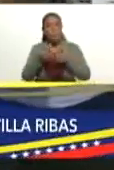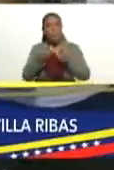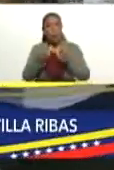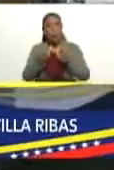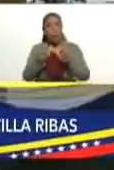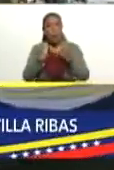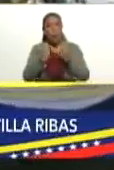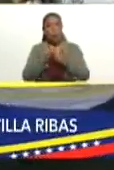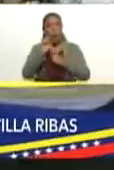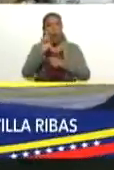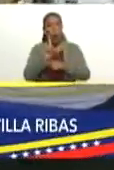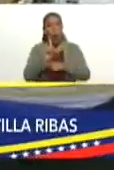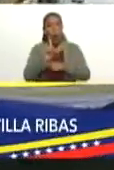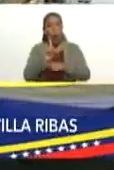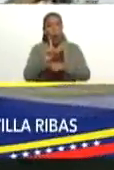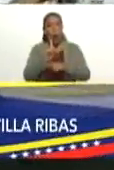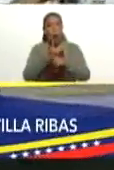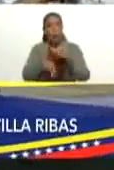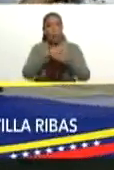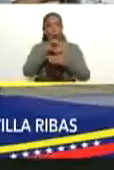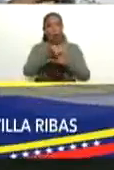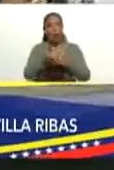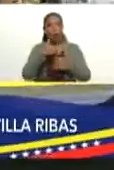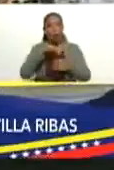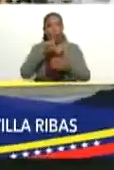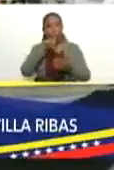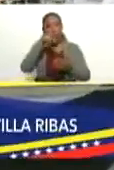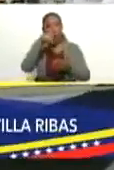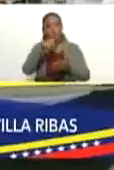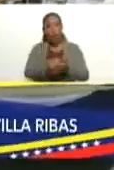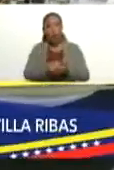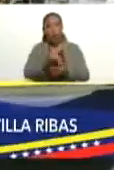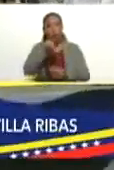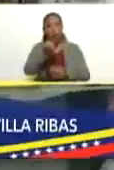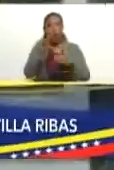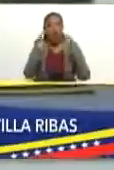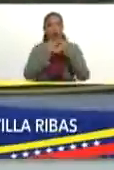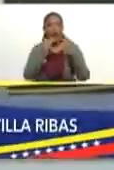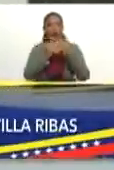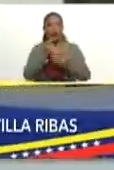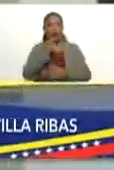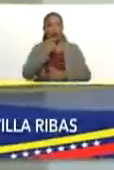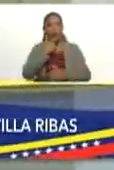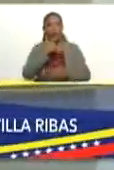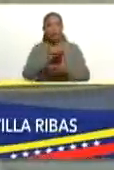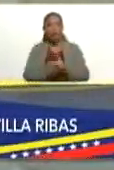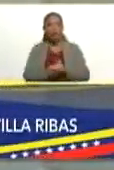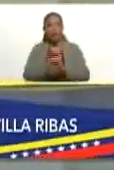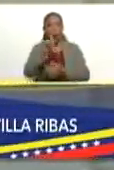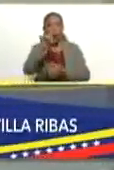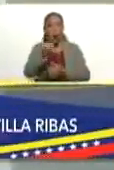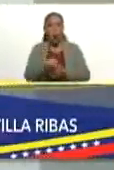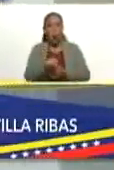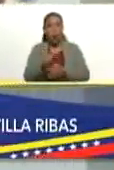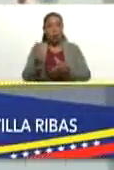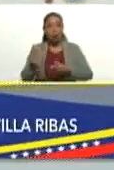con un programa que lo hemos denominado Tu Casa Bonita. Hoy, presidente,